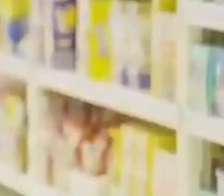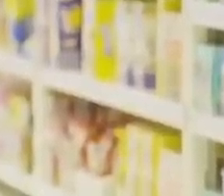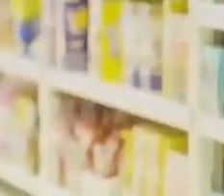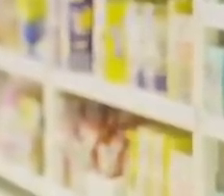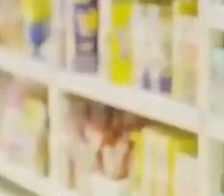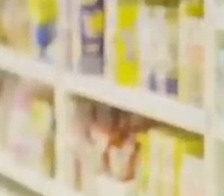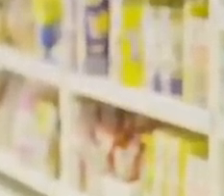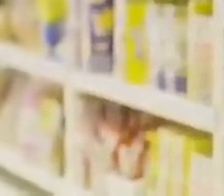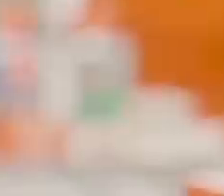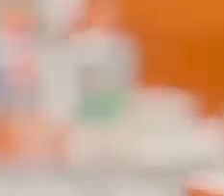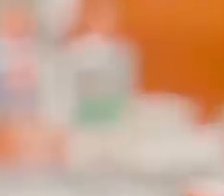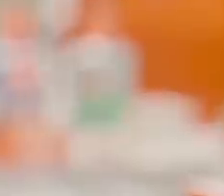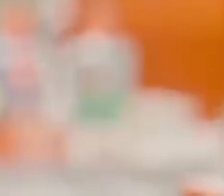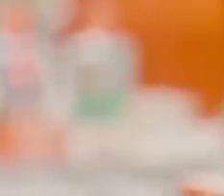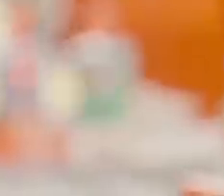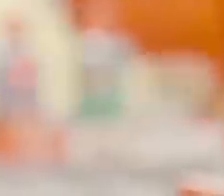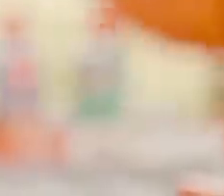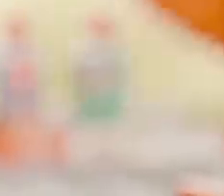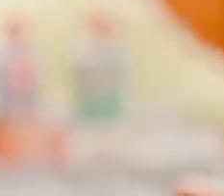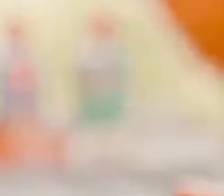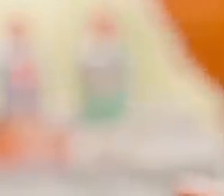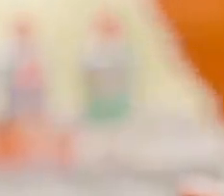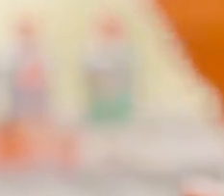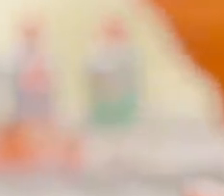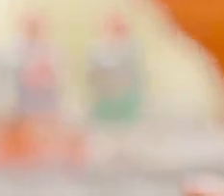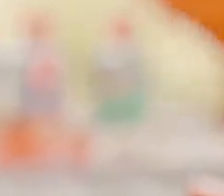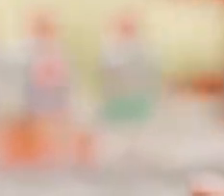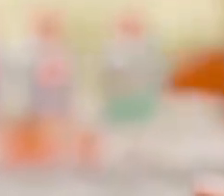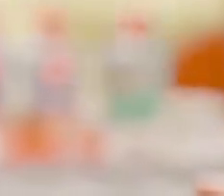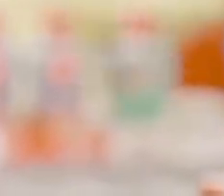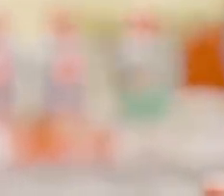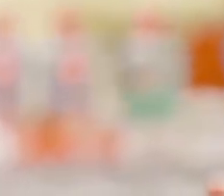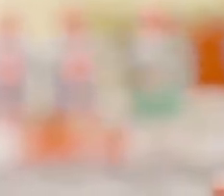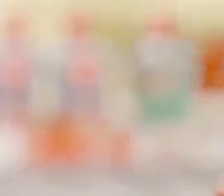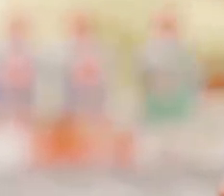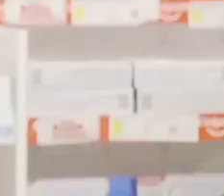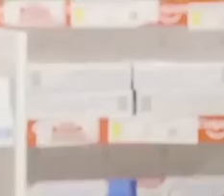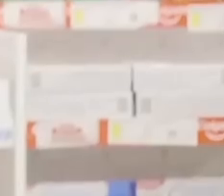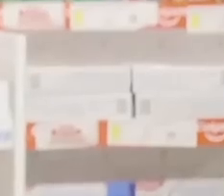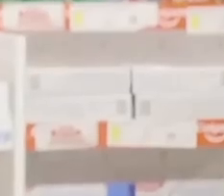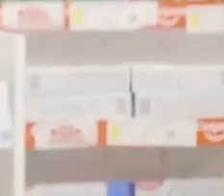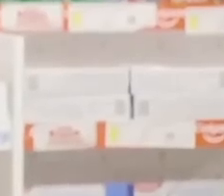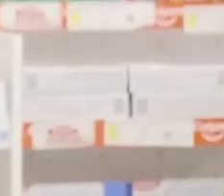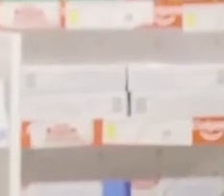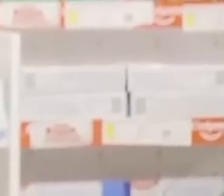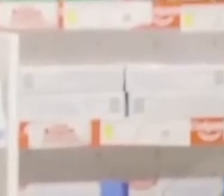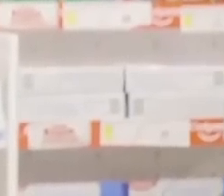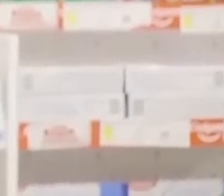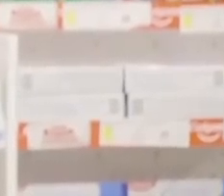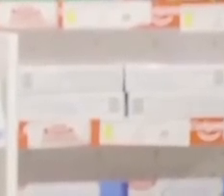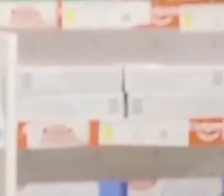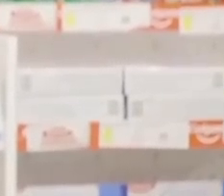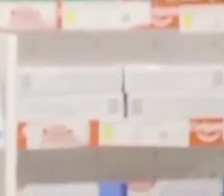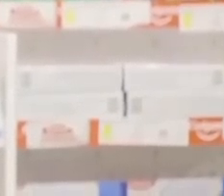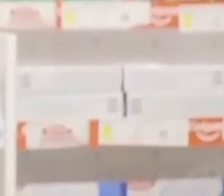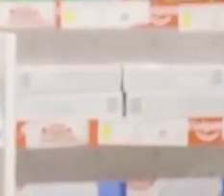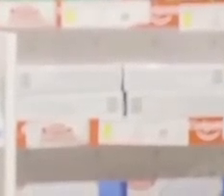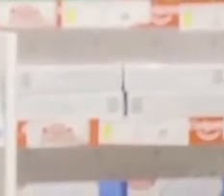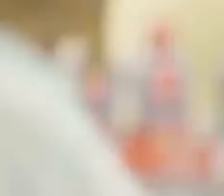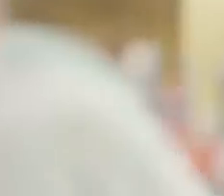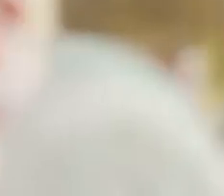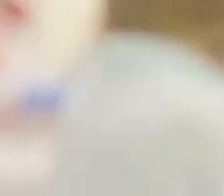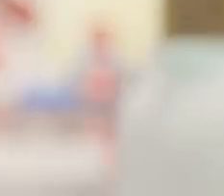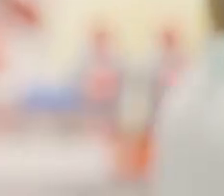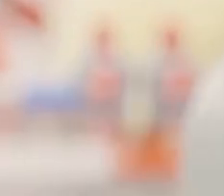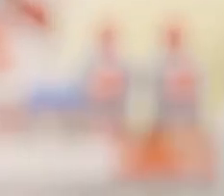en gel y distanciamiento social. Dale, participá por vos, por tu familia, tus amigos, tus vecinos y por más de 3 millones de uruguayos.